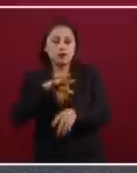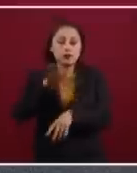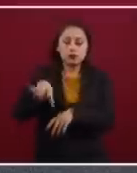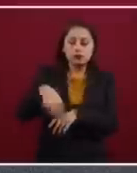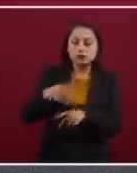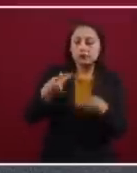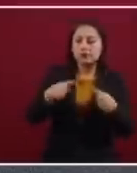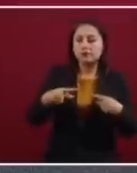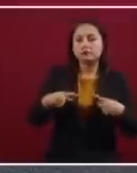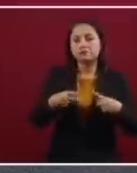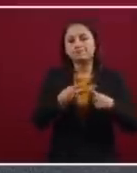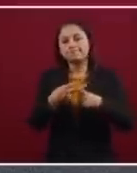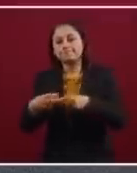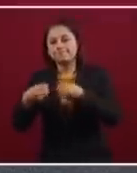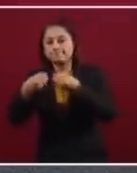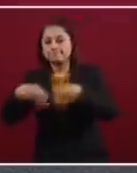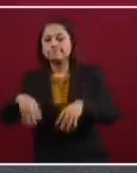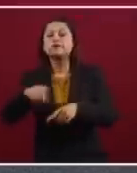él